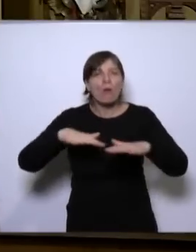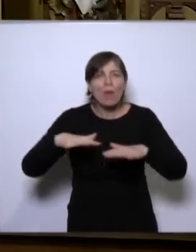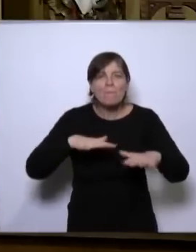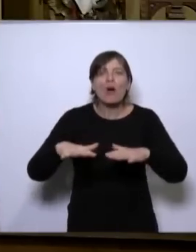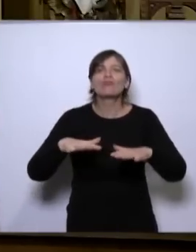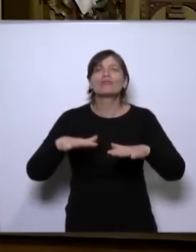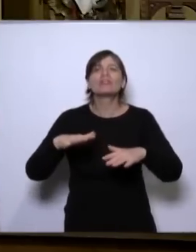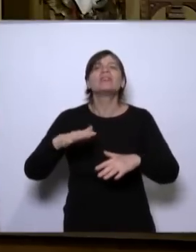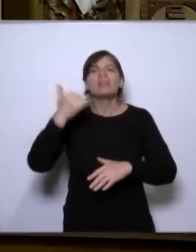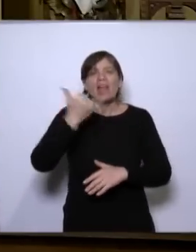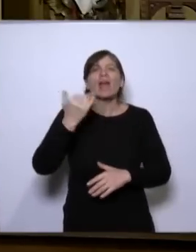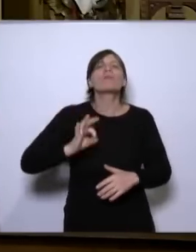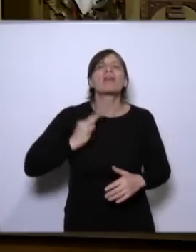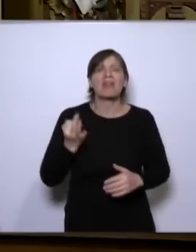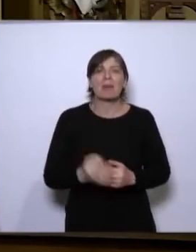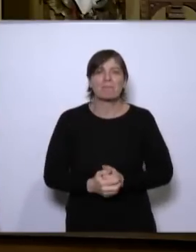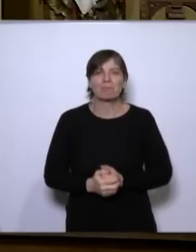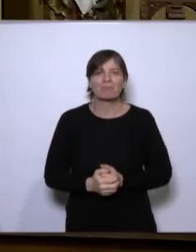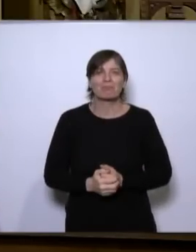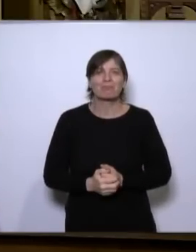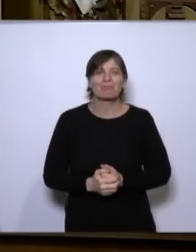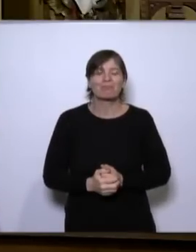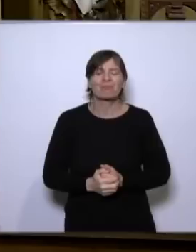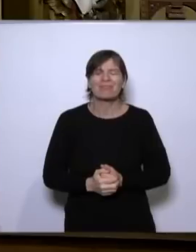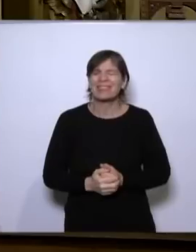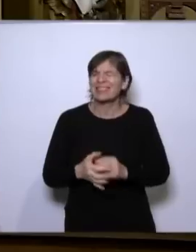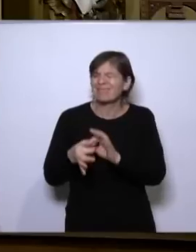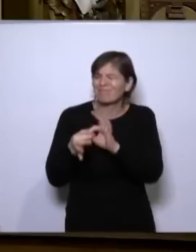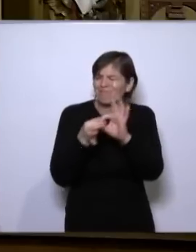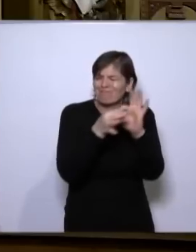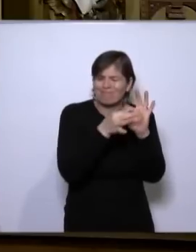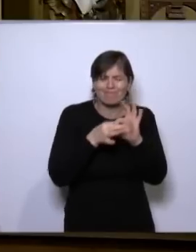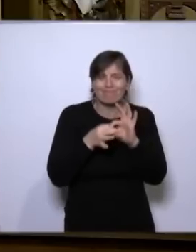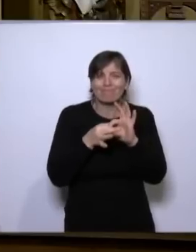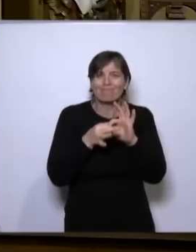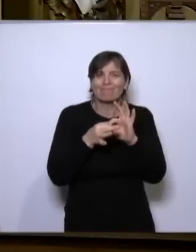movemos y existimos. Tan íntimo es.